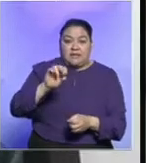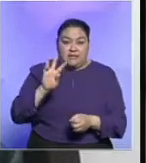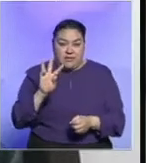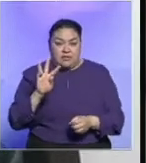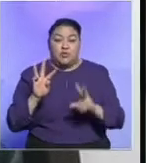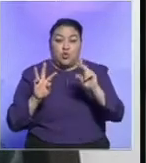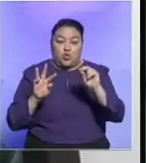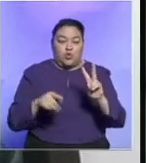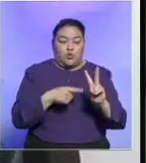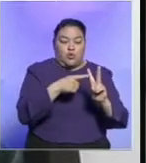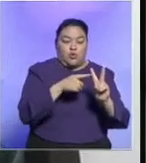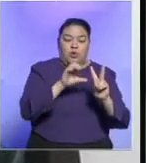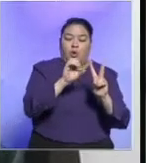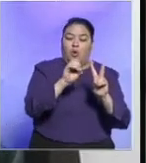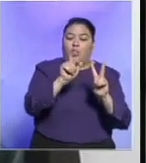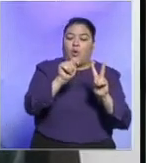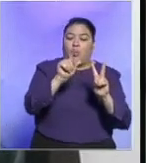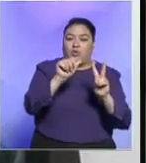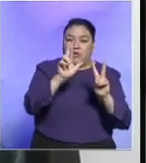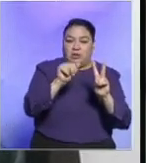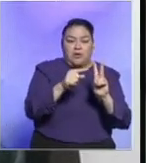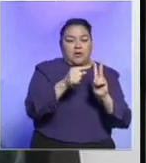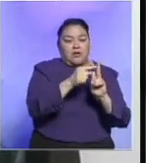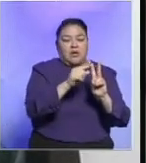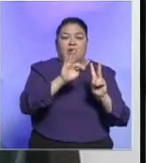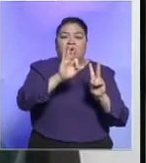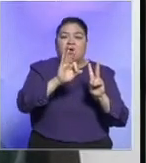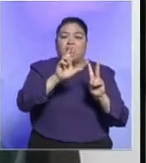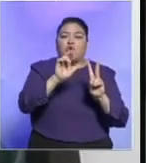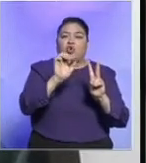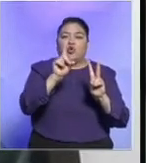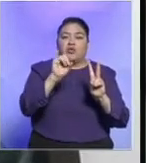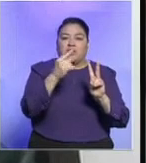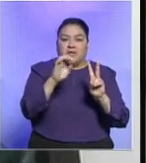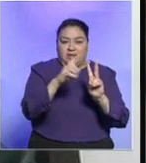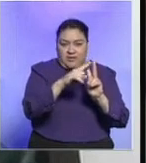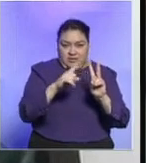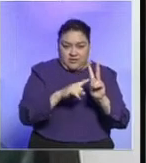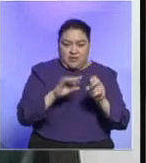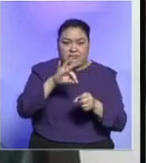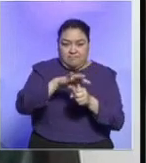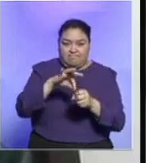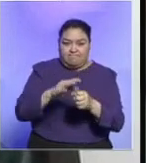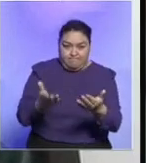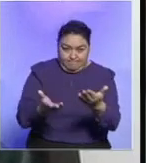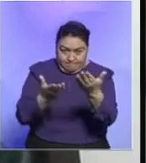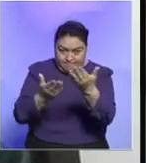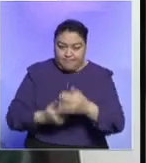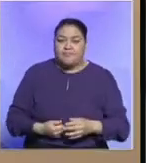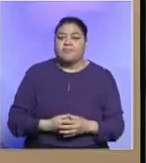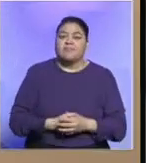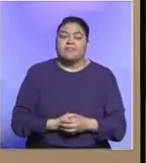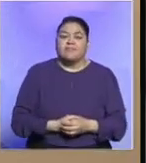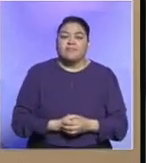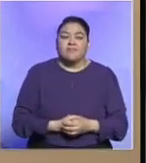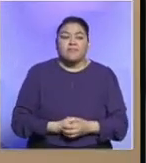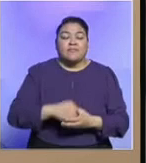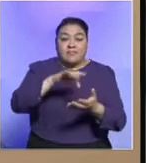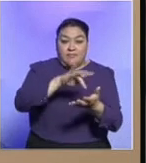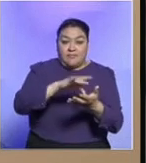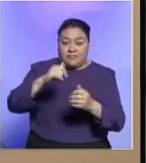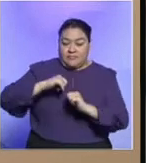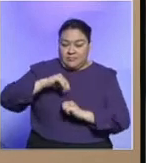de la magistrada Yanino Talora Malasí y del magistrado Reyes Rodríguez Mondragón. Es la votación, presidenta.